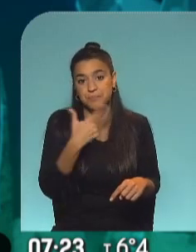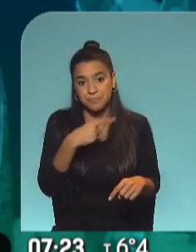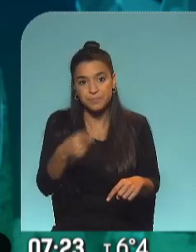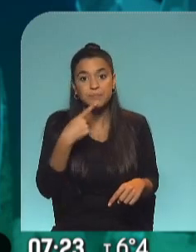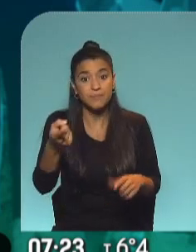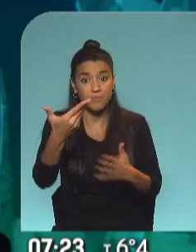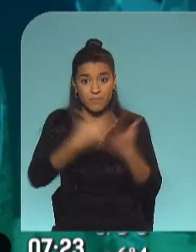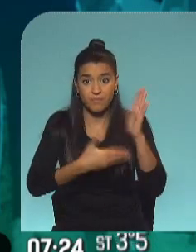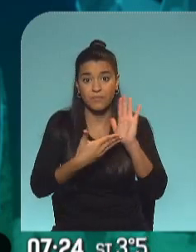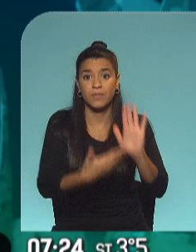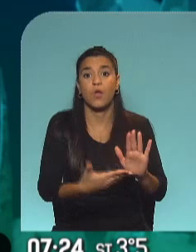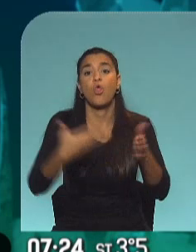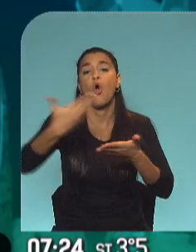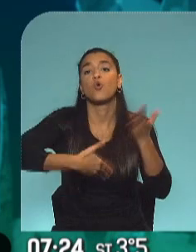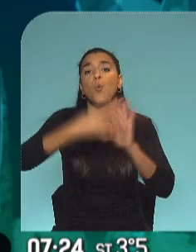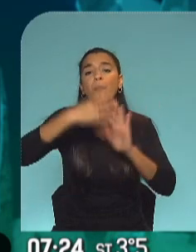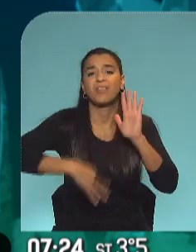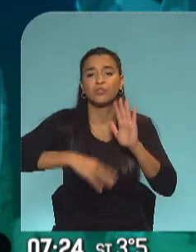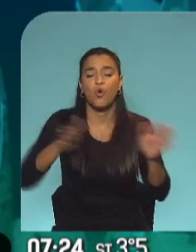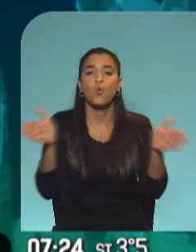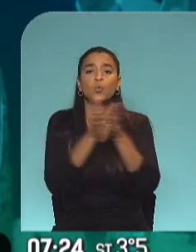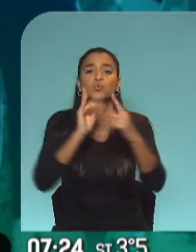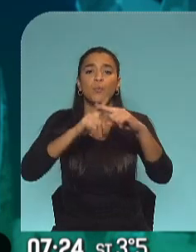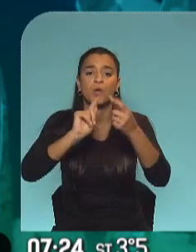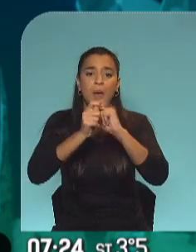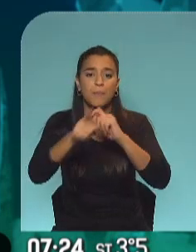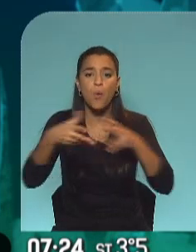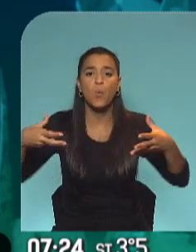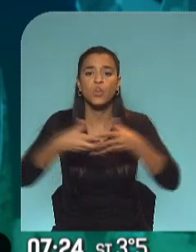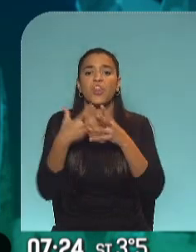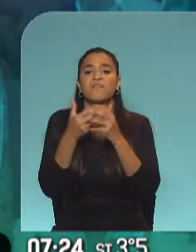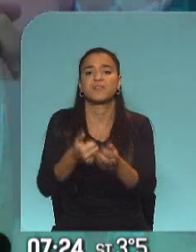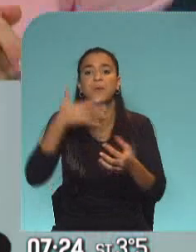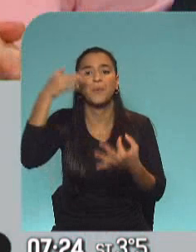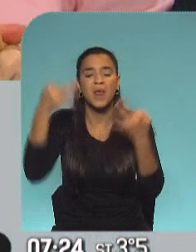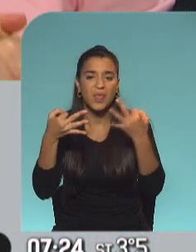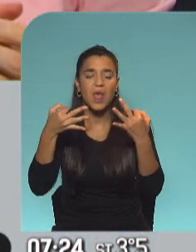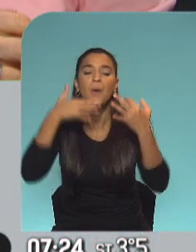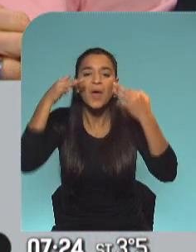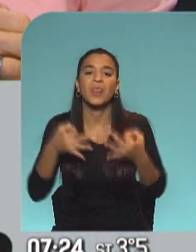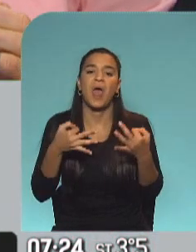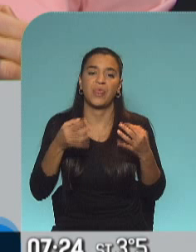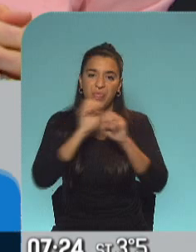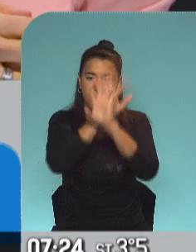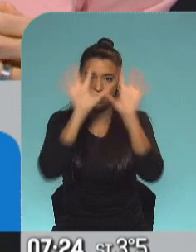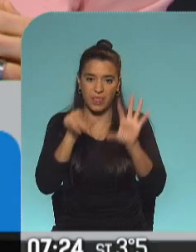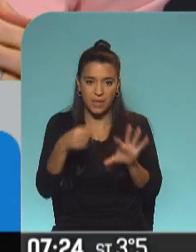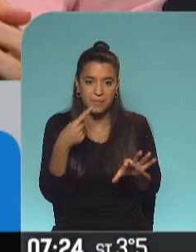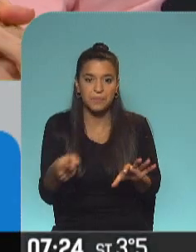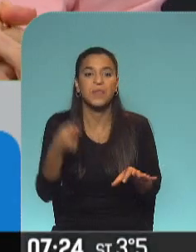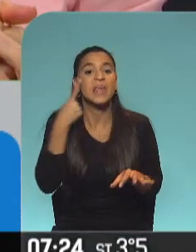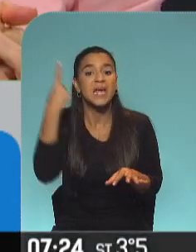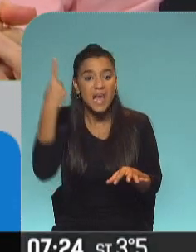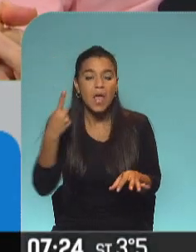documento de Juntos por el Cambio, que se conoció el fin de semana, Unidos en defensa de la verdad y la transparencia, es el título. Creemos